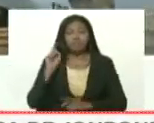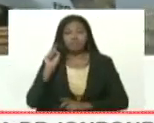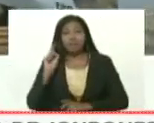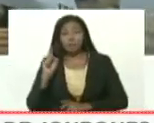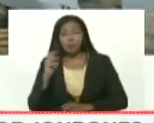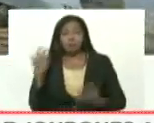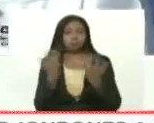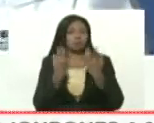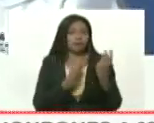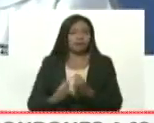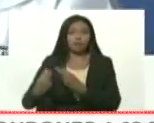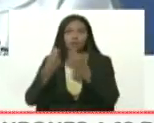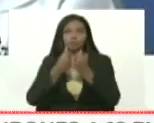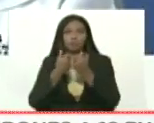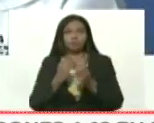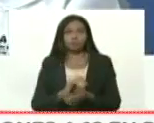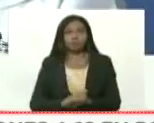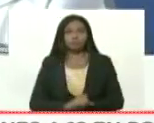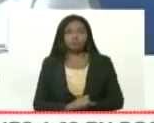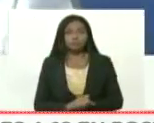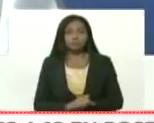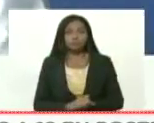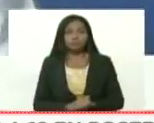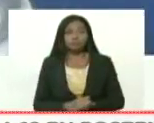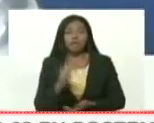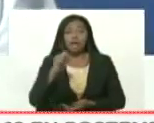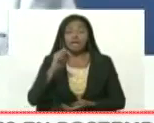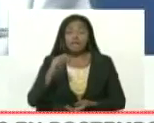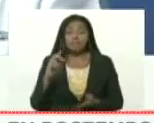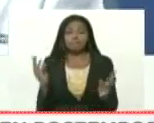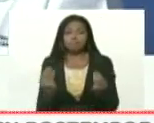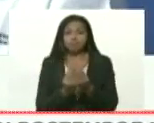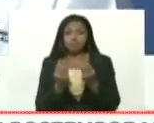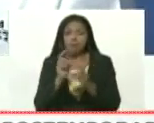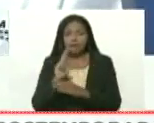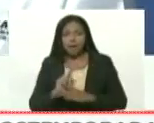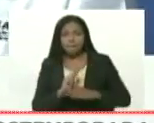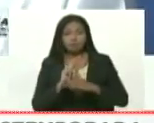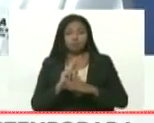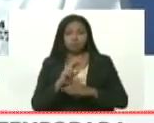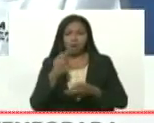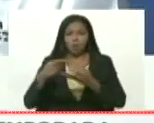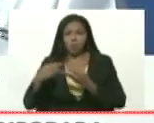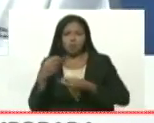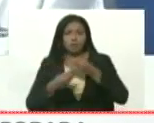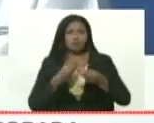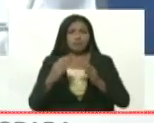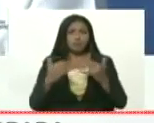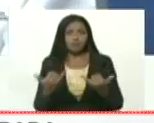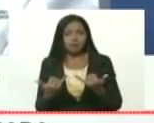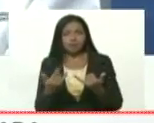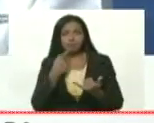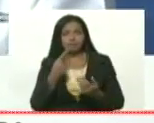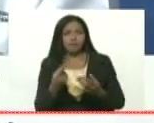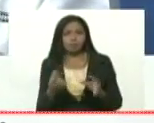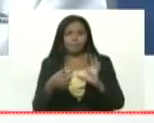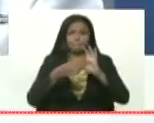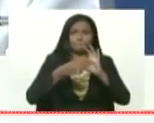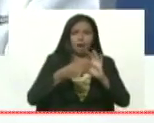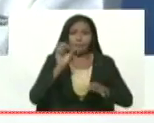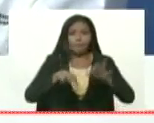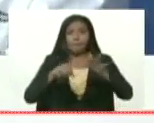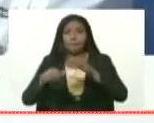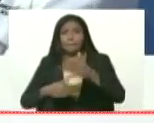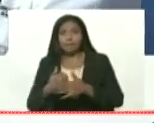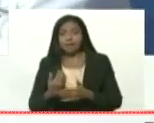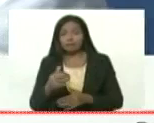por la guerra económica, ¿no? Aquí, para resumir un poco todo lo que se va a hacer, estamos correcto. Hablando de una alianza. Acércame campesina. Más